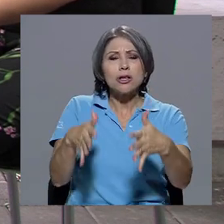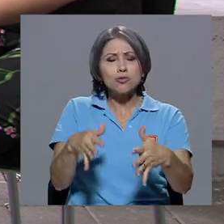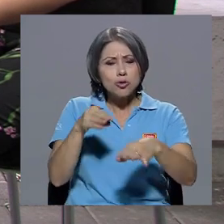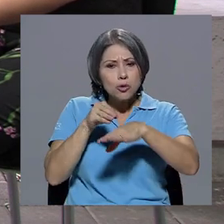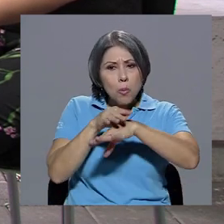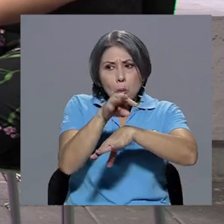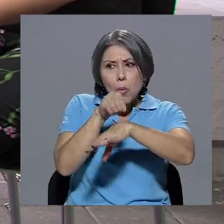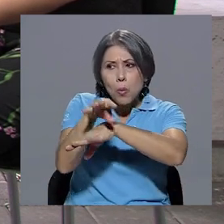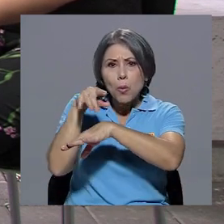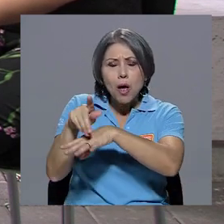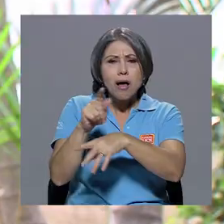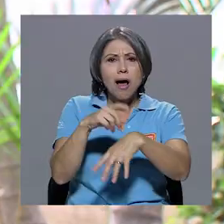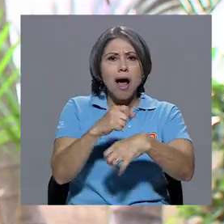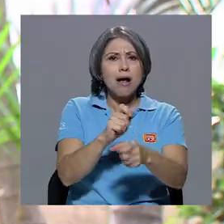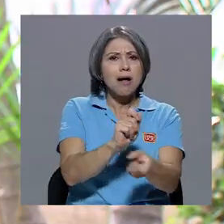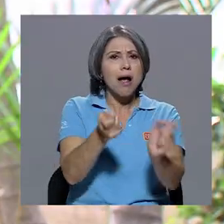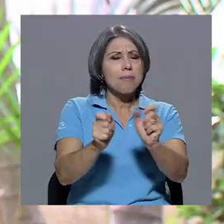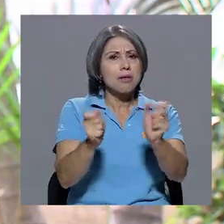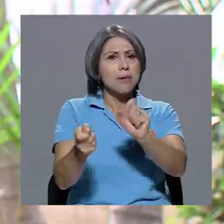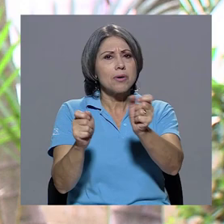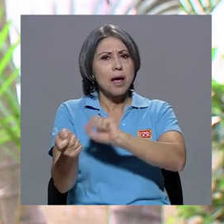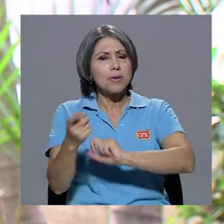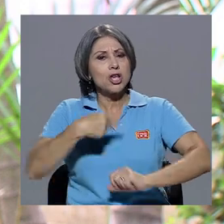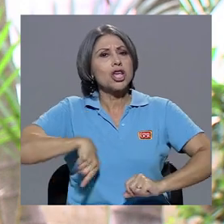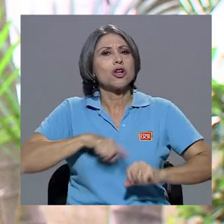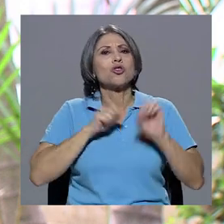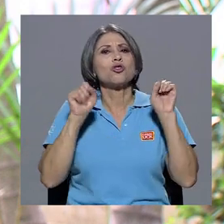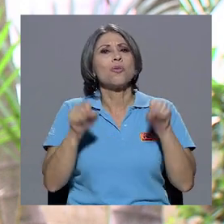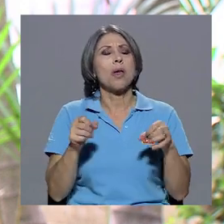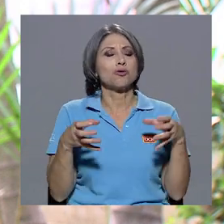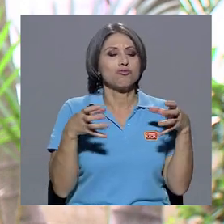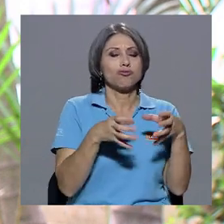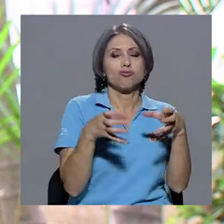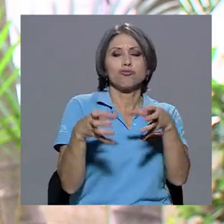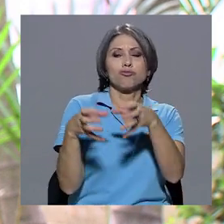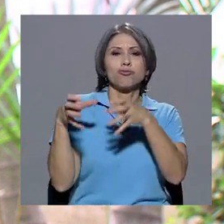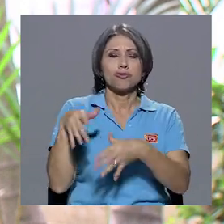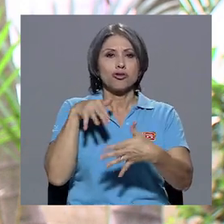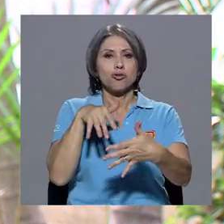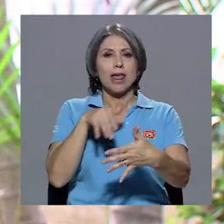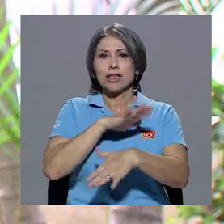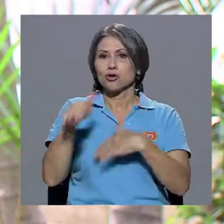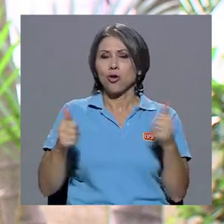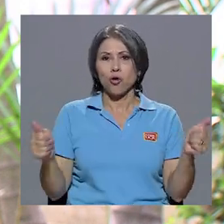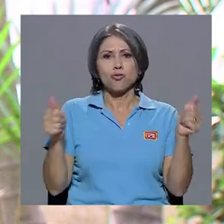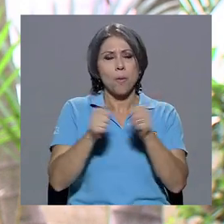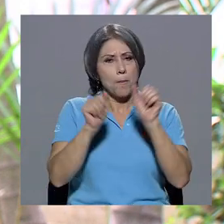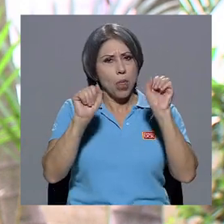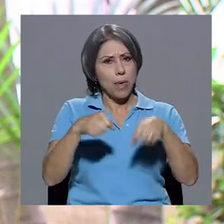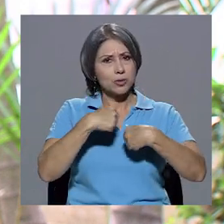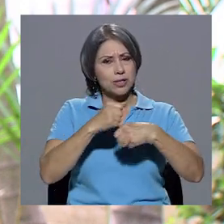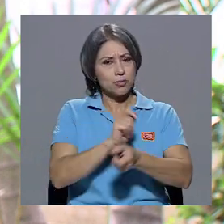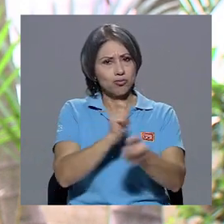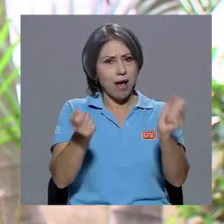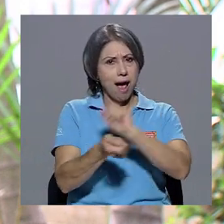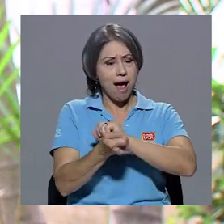hagan cambios y que nos reunamos de manera de estos grupos de estudio para que empoderemos todos juntos nuestra salud. Esa es la